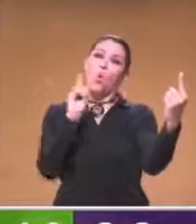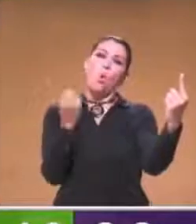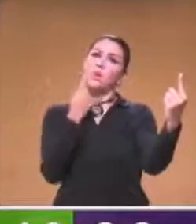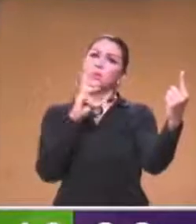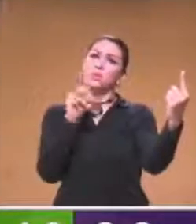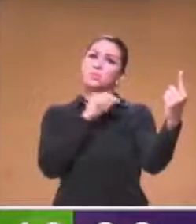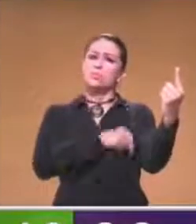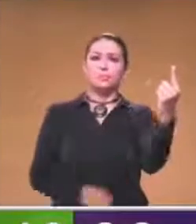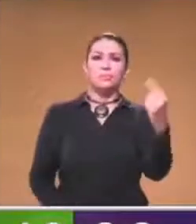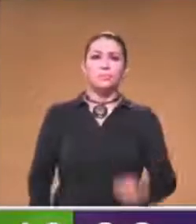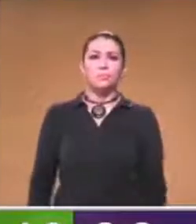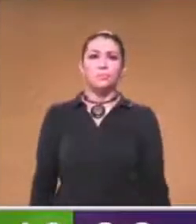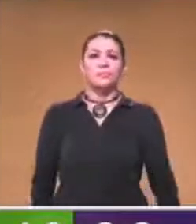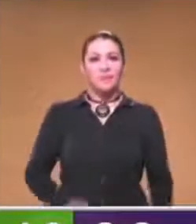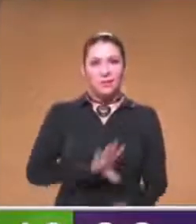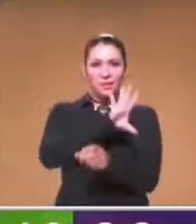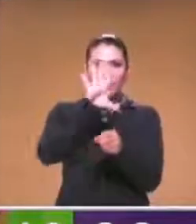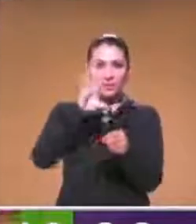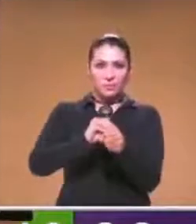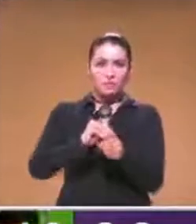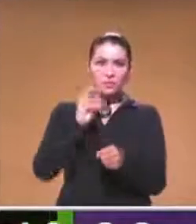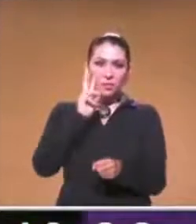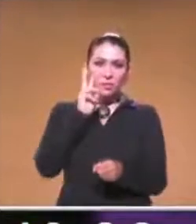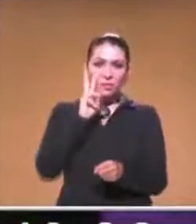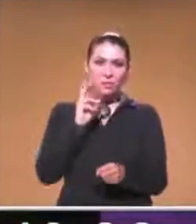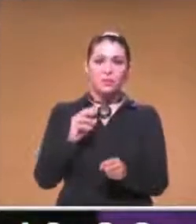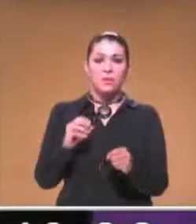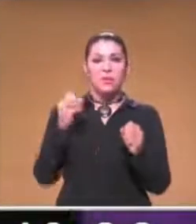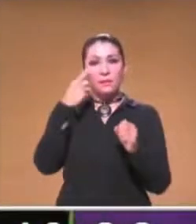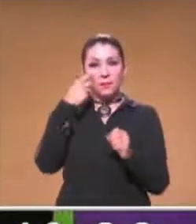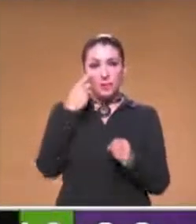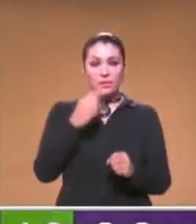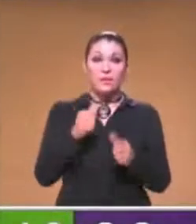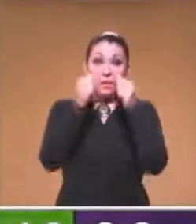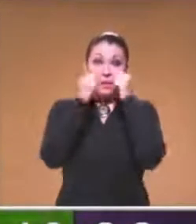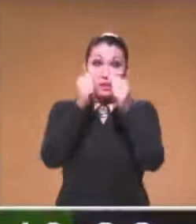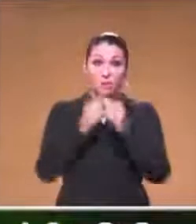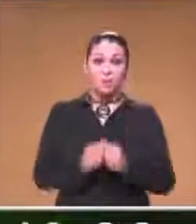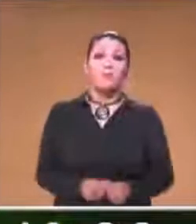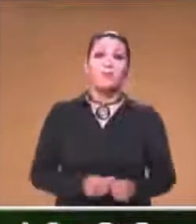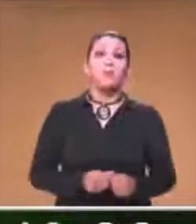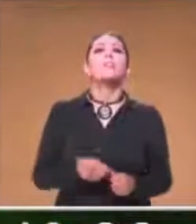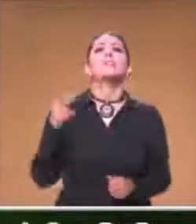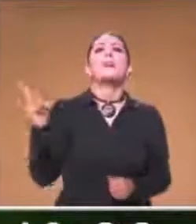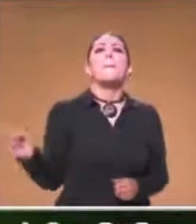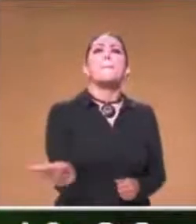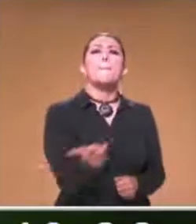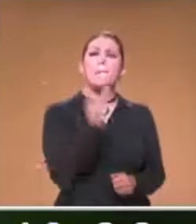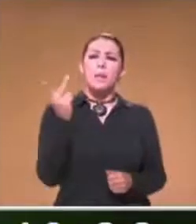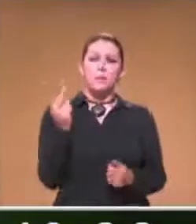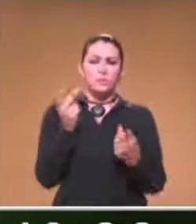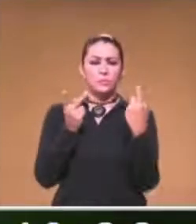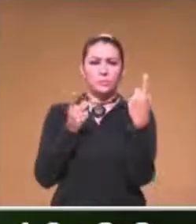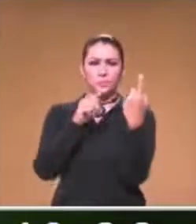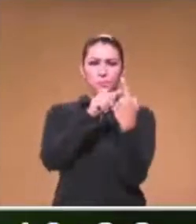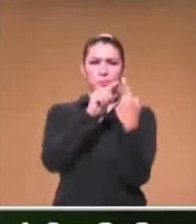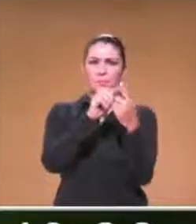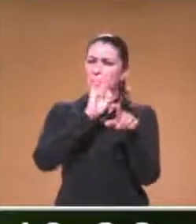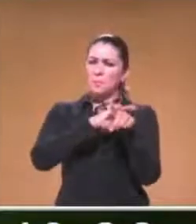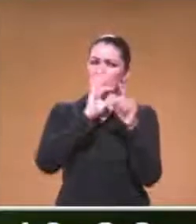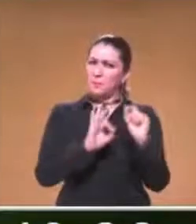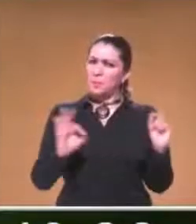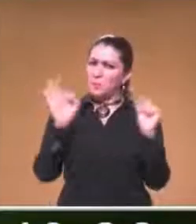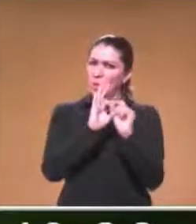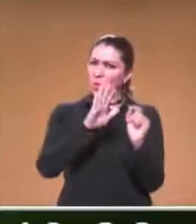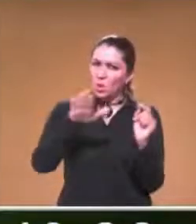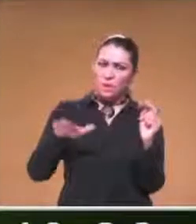un poco lo que hasta aquí hemos visto. Ponemos atención. La pregunta básica con